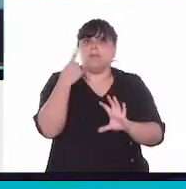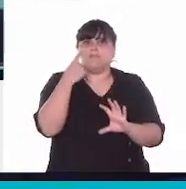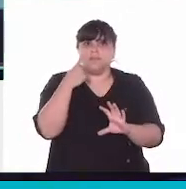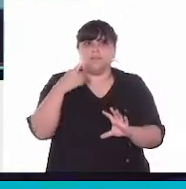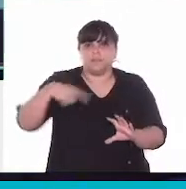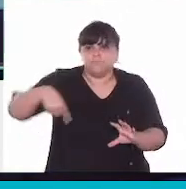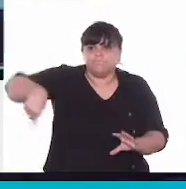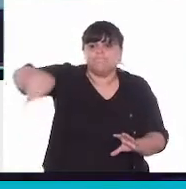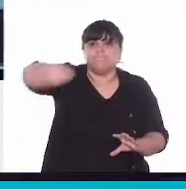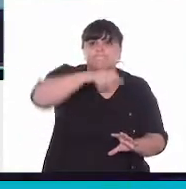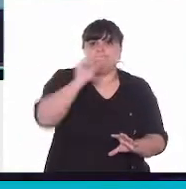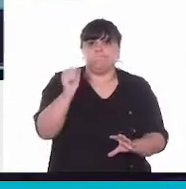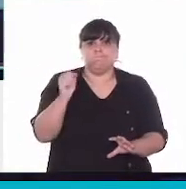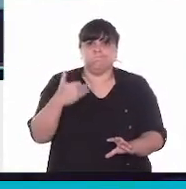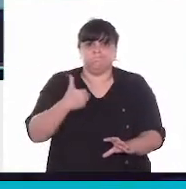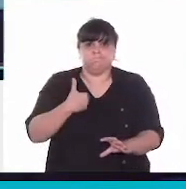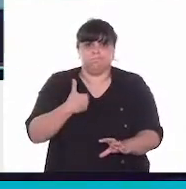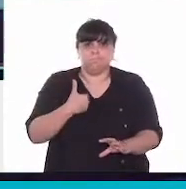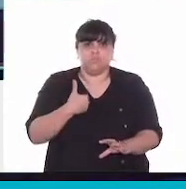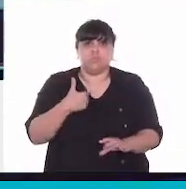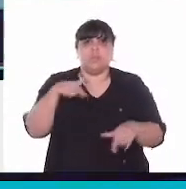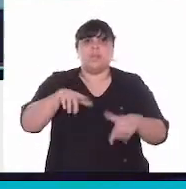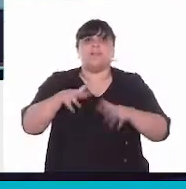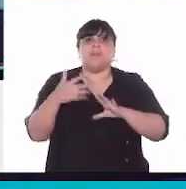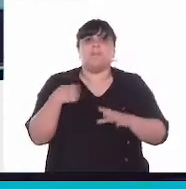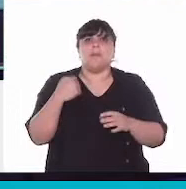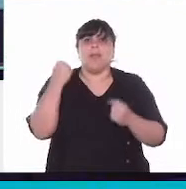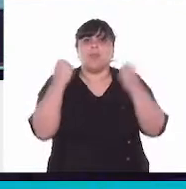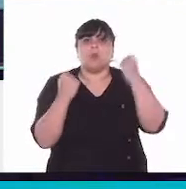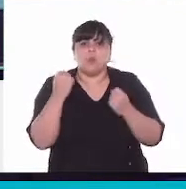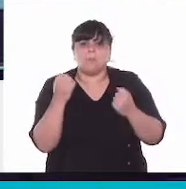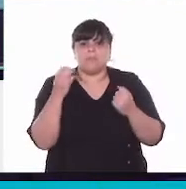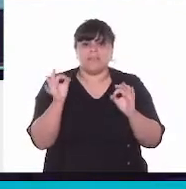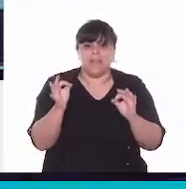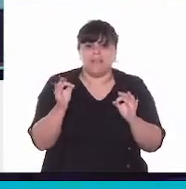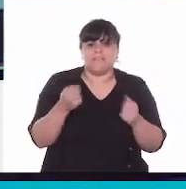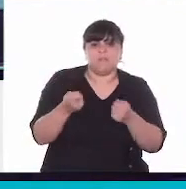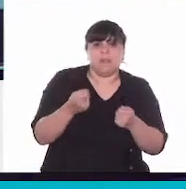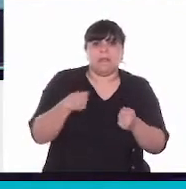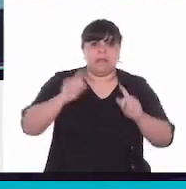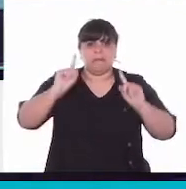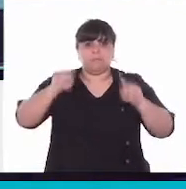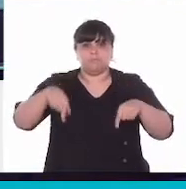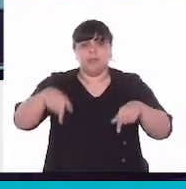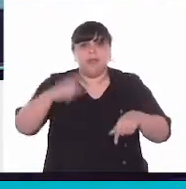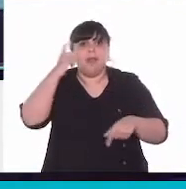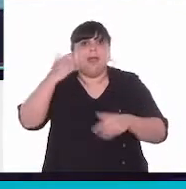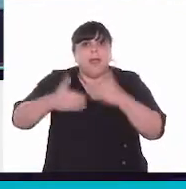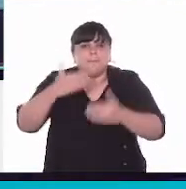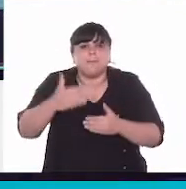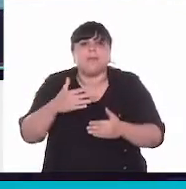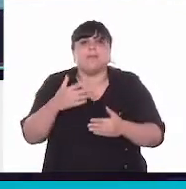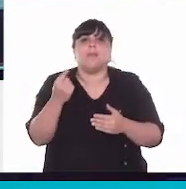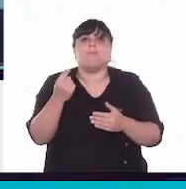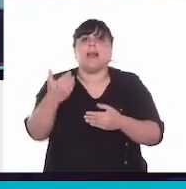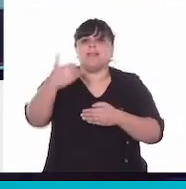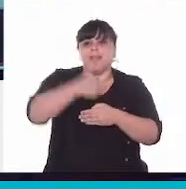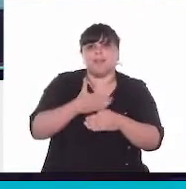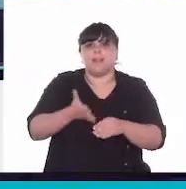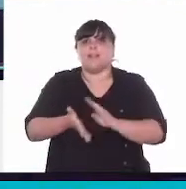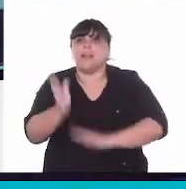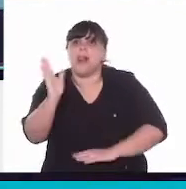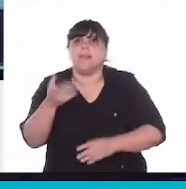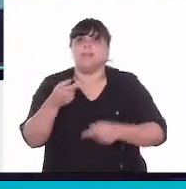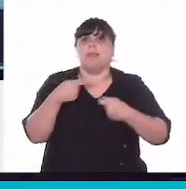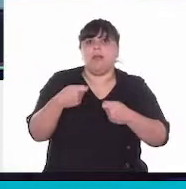ellos que me pasó a mí de tener esta educación financiera porque es algo tan simple como tener organizados ingresos egresos pero que